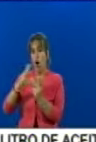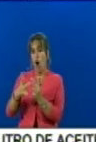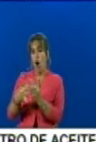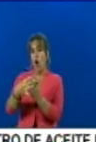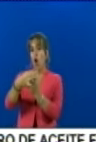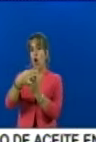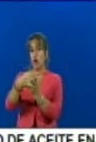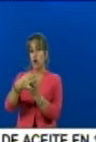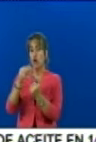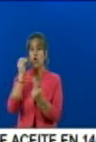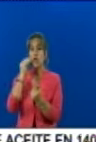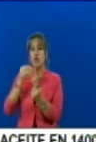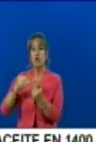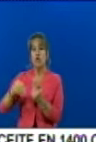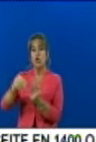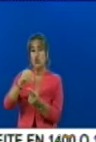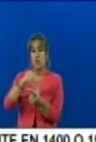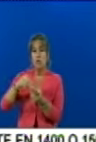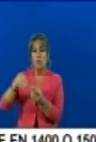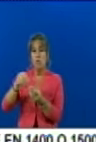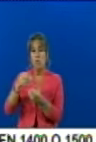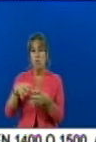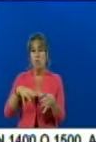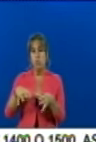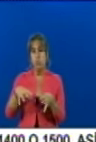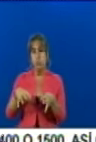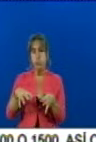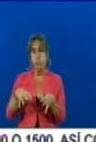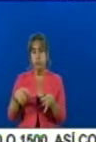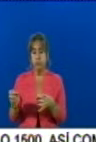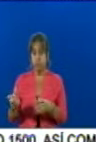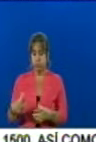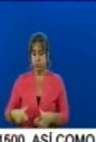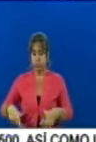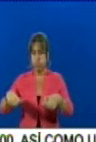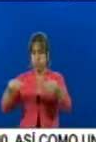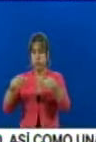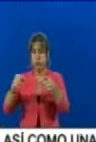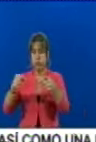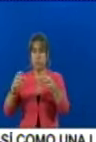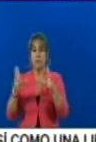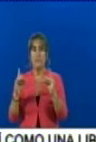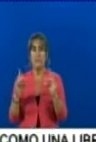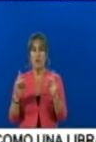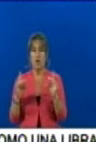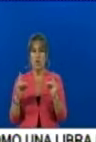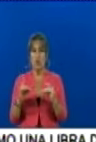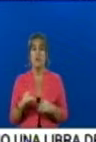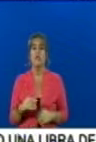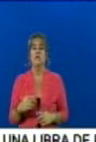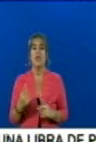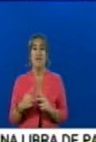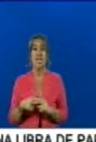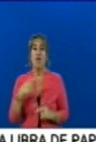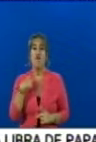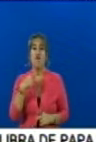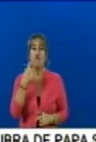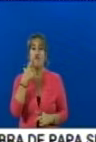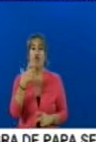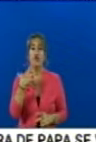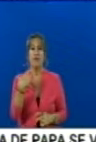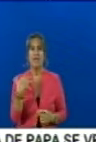se llama Lactoyur. Este producto se embolsa igual que el yogur, se produce en forma granel y